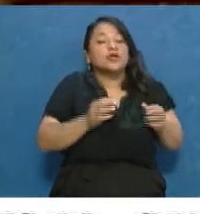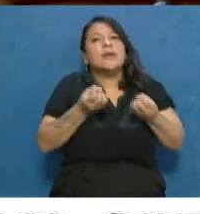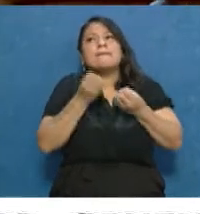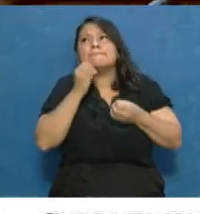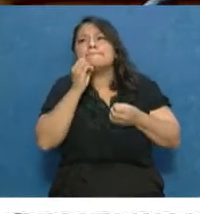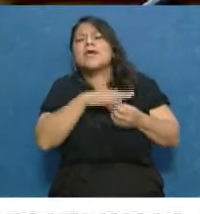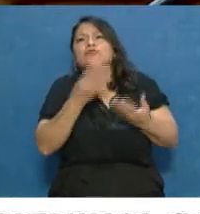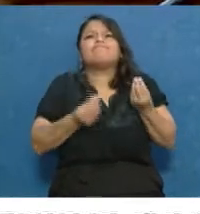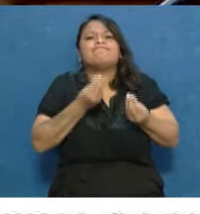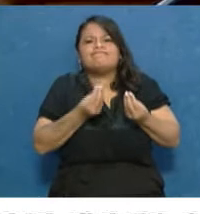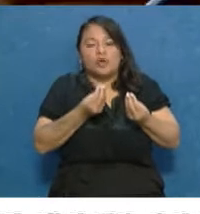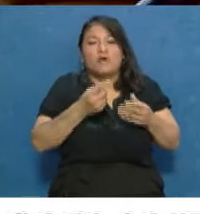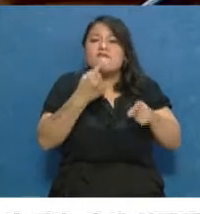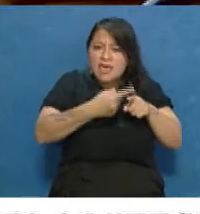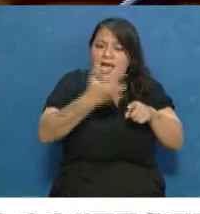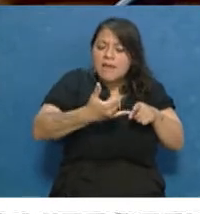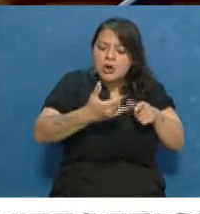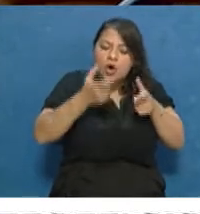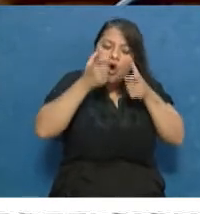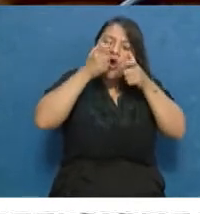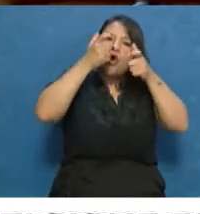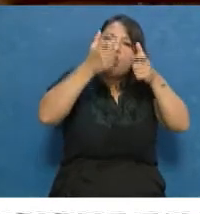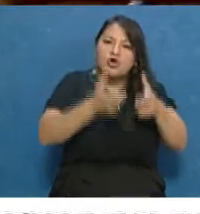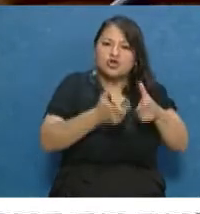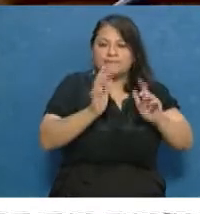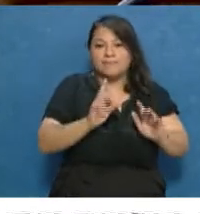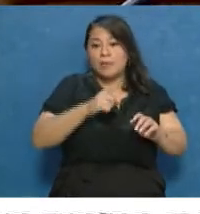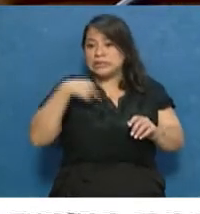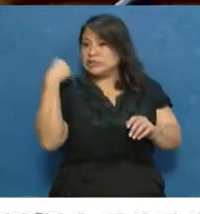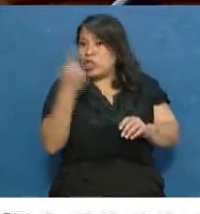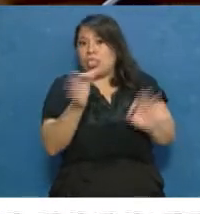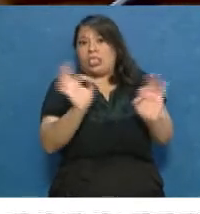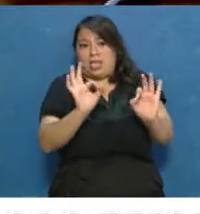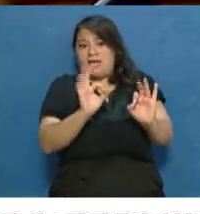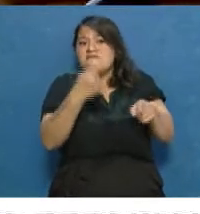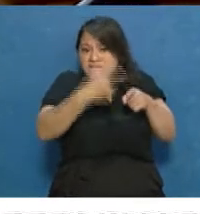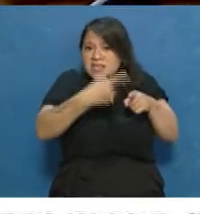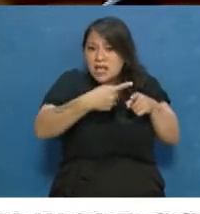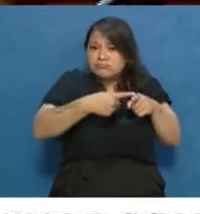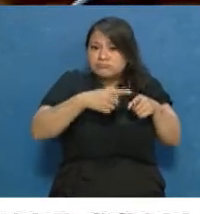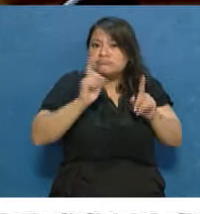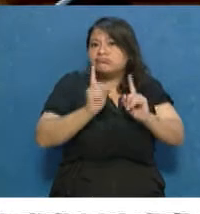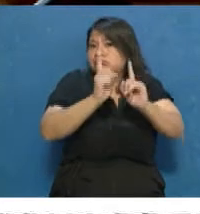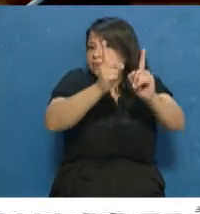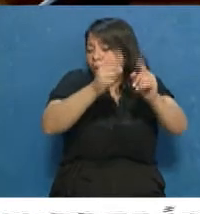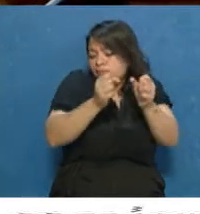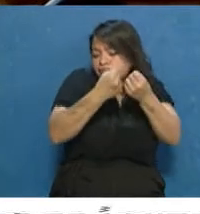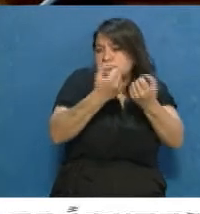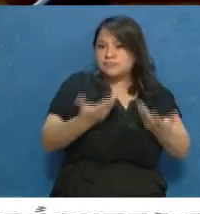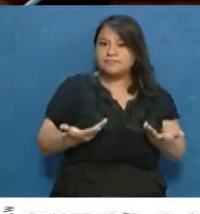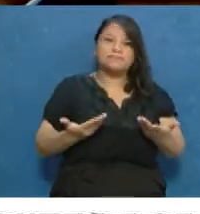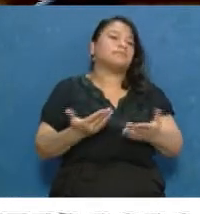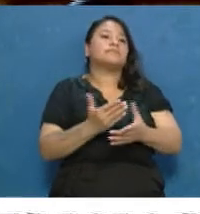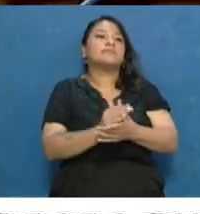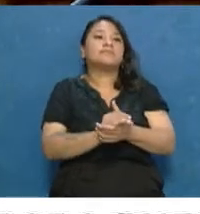mejor? Tratemos de regularlo, porque si nosotros no hacemos nada, esto va a ocurrir. El Estado, tendríamos que tener